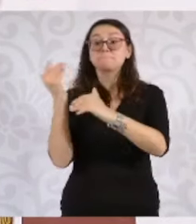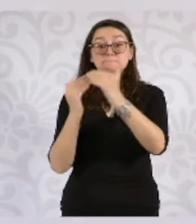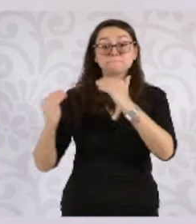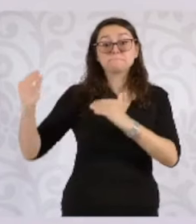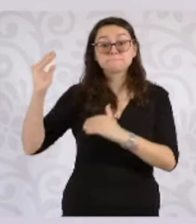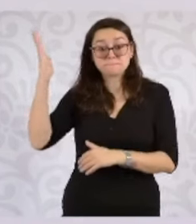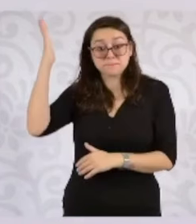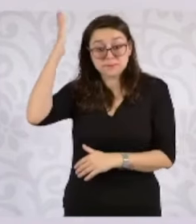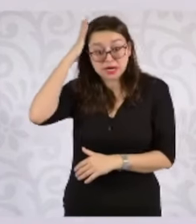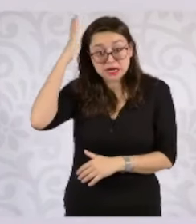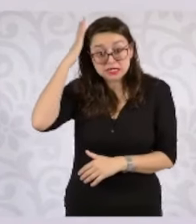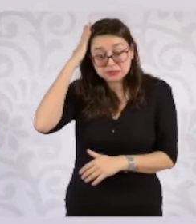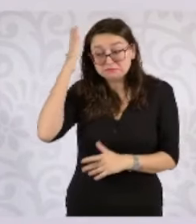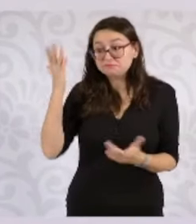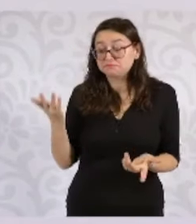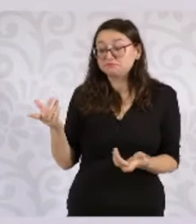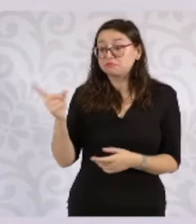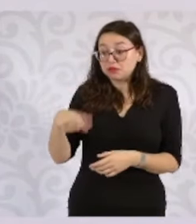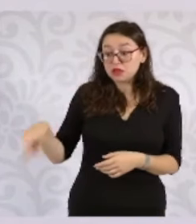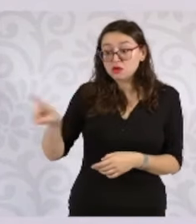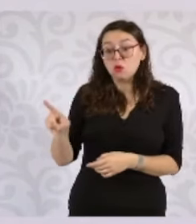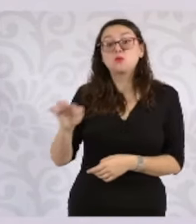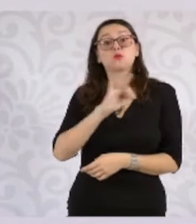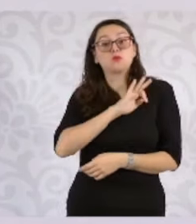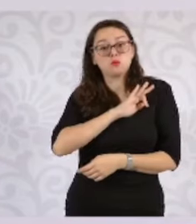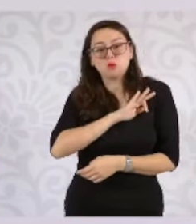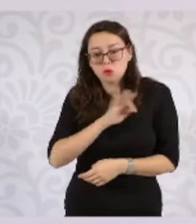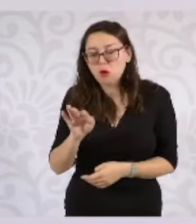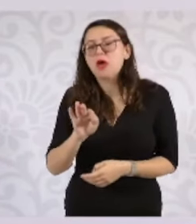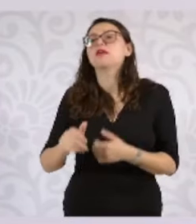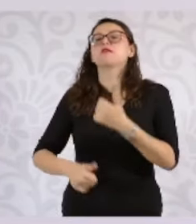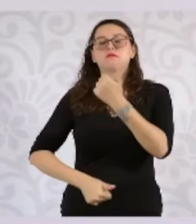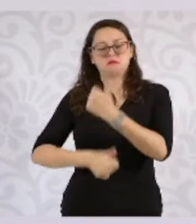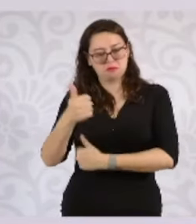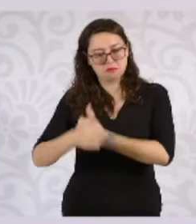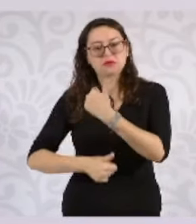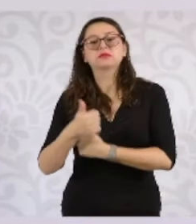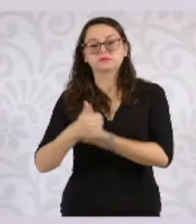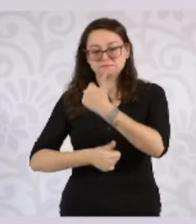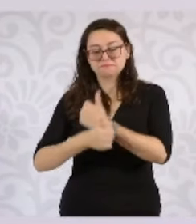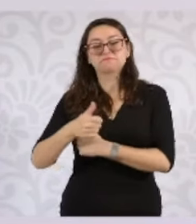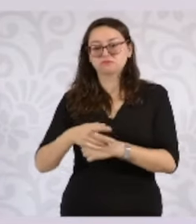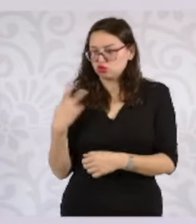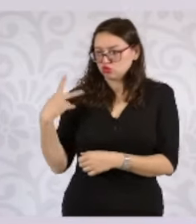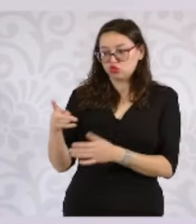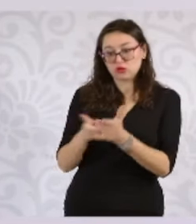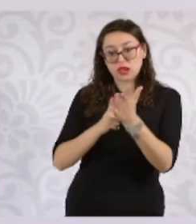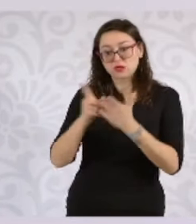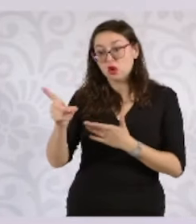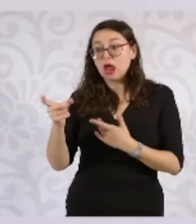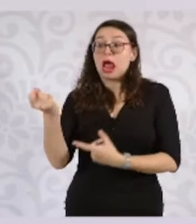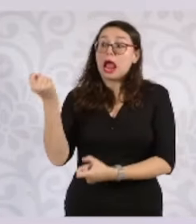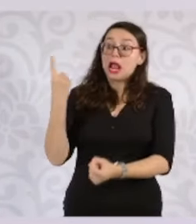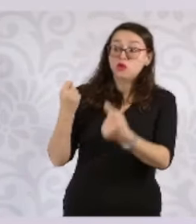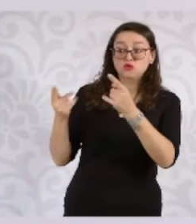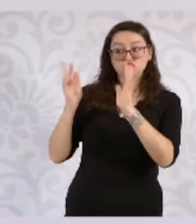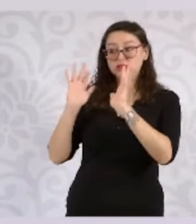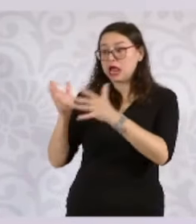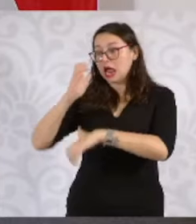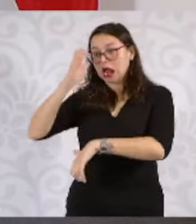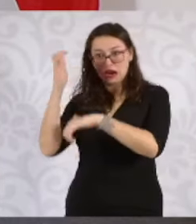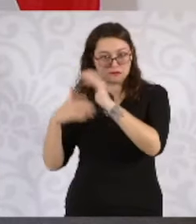terminan sus funciones, es decir, que prácticamente ya cumplieron sus funciones. Pero todos tienen derecho a participar.